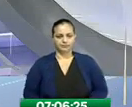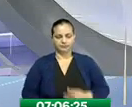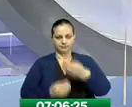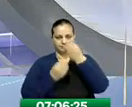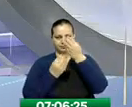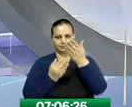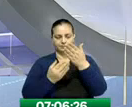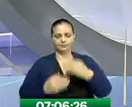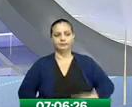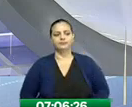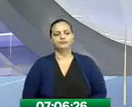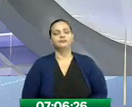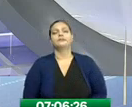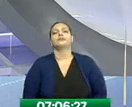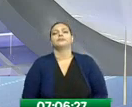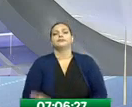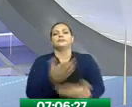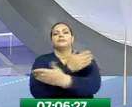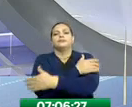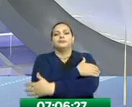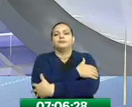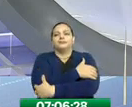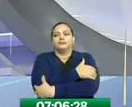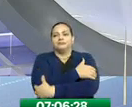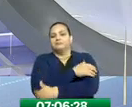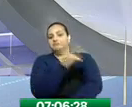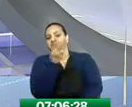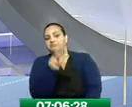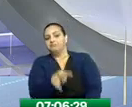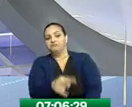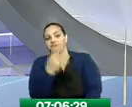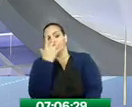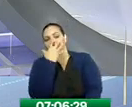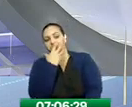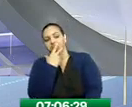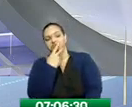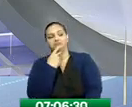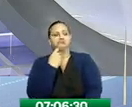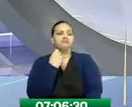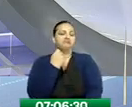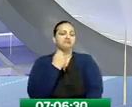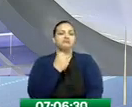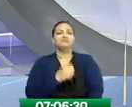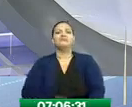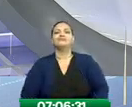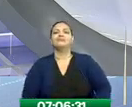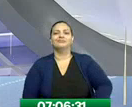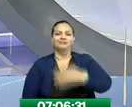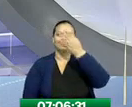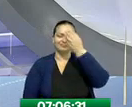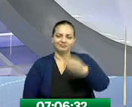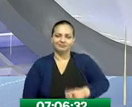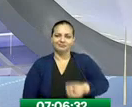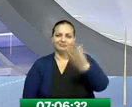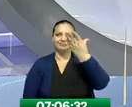Mi Carlos Julio, un abrazo para usted. Se lo ve guapo de lila. Buenos días.